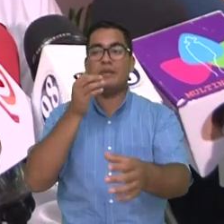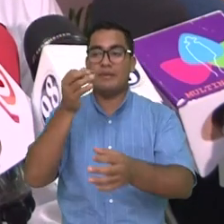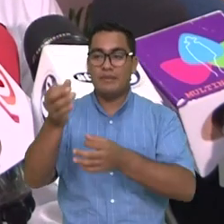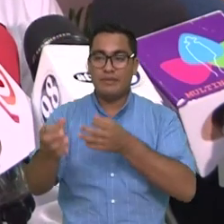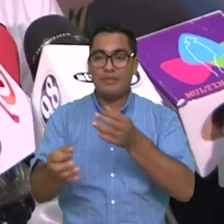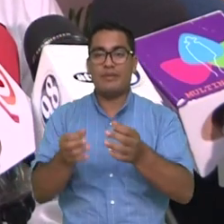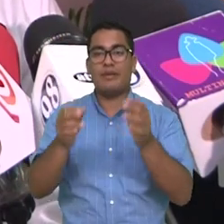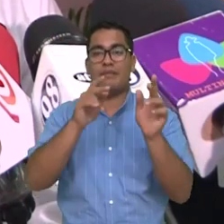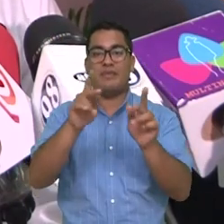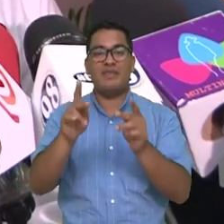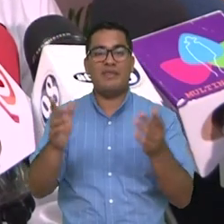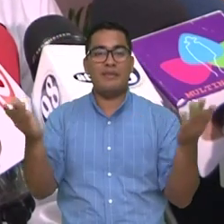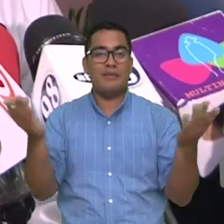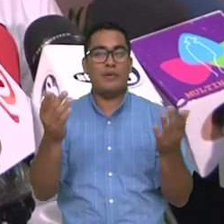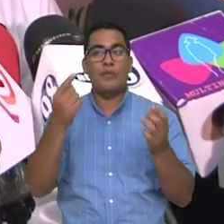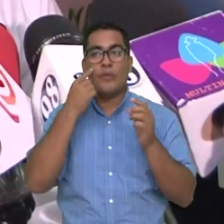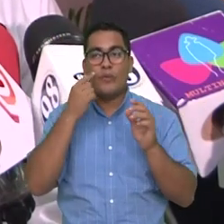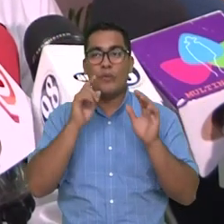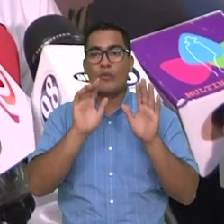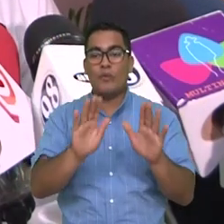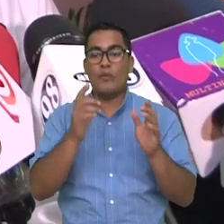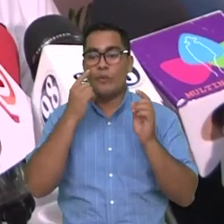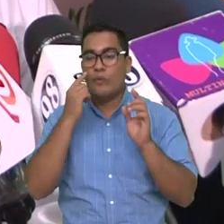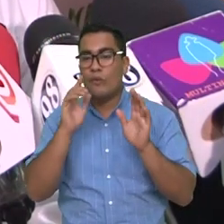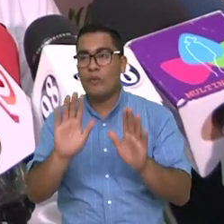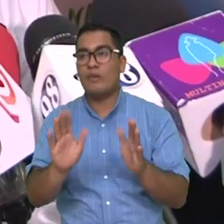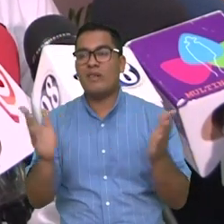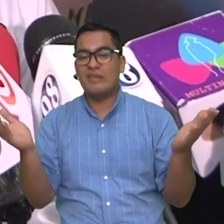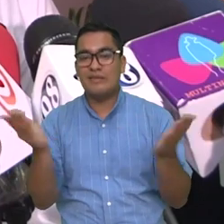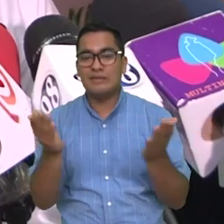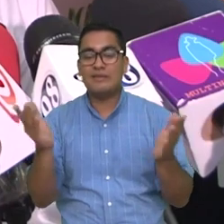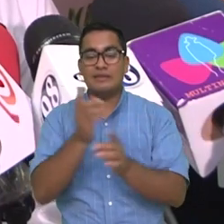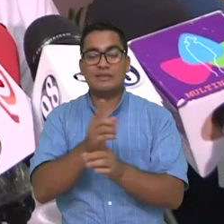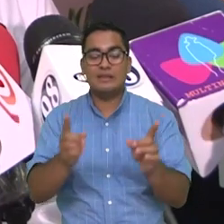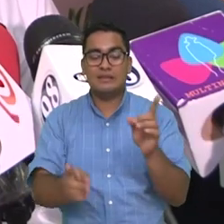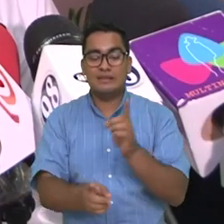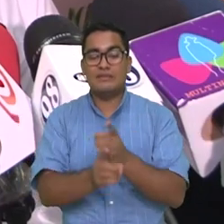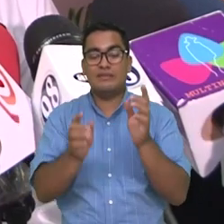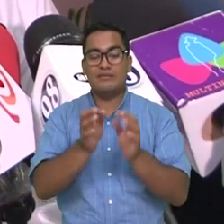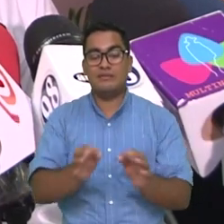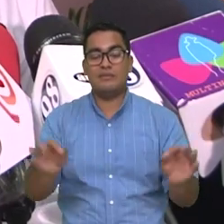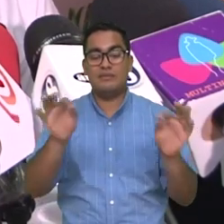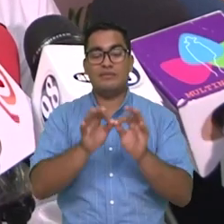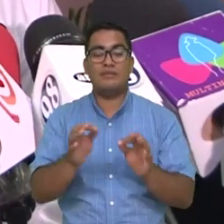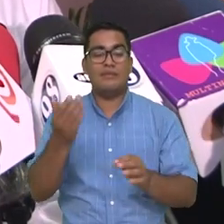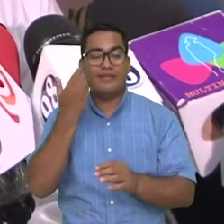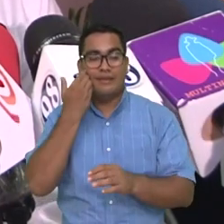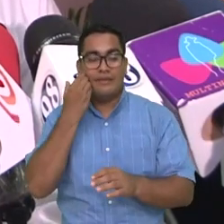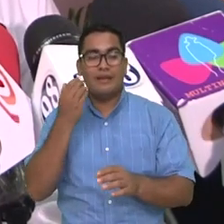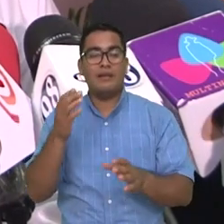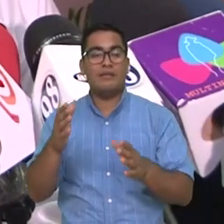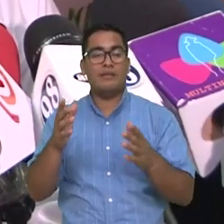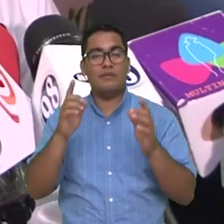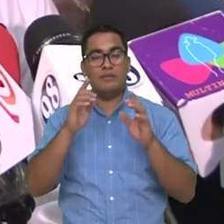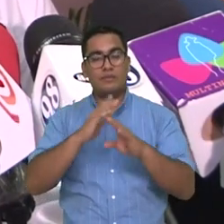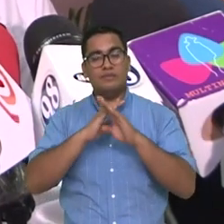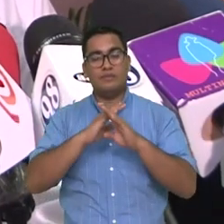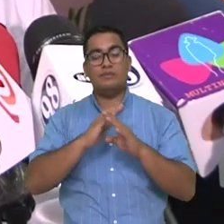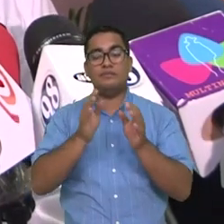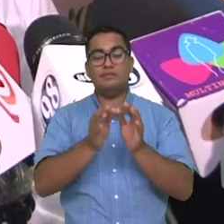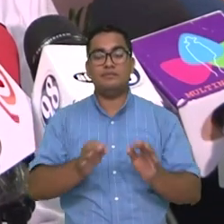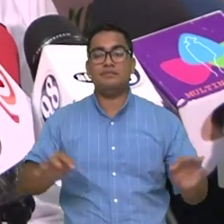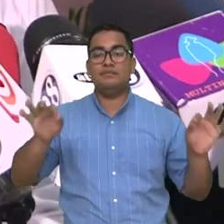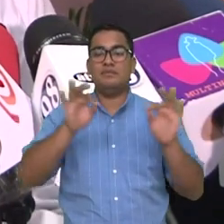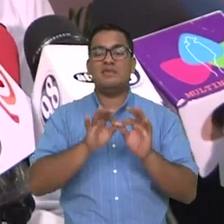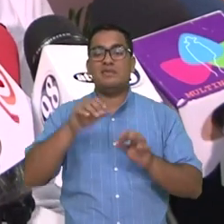población sobre las medidas de prevención que deben de tomar para evitar el contagio. Es importante en este